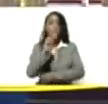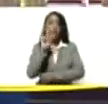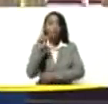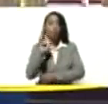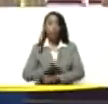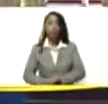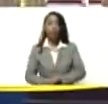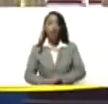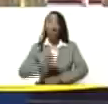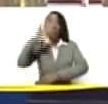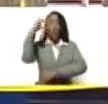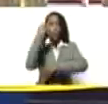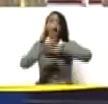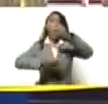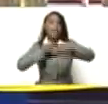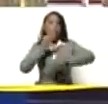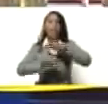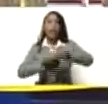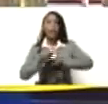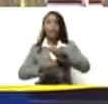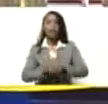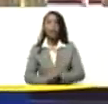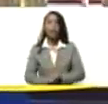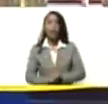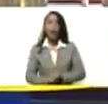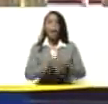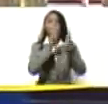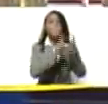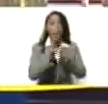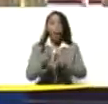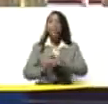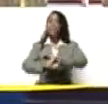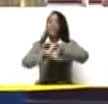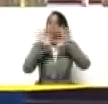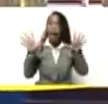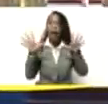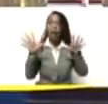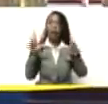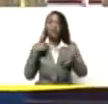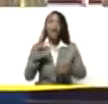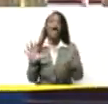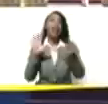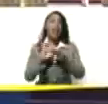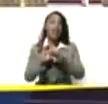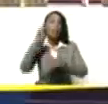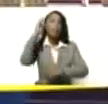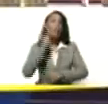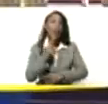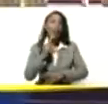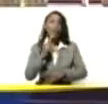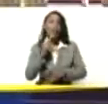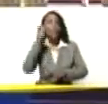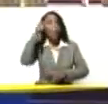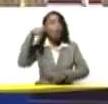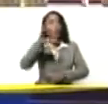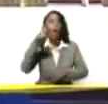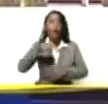logramos consolidar en planes concretos de acción la alianza bolivariana para los pueblos de nuestra